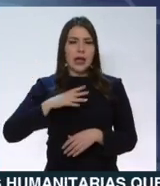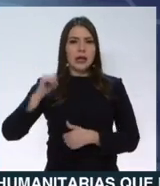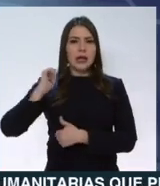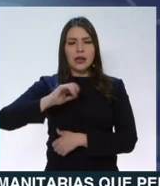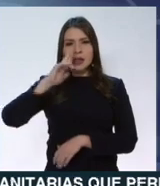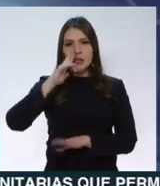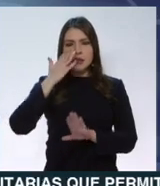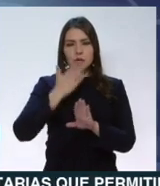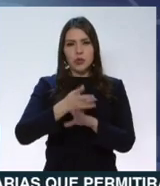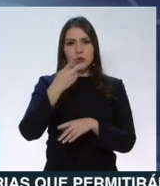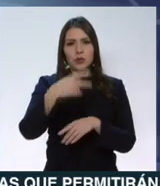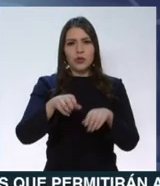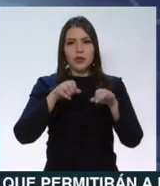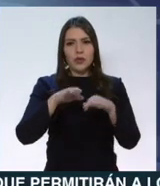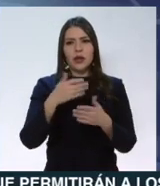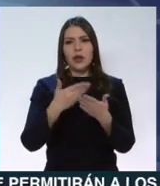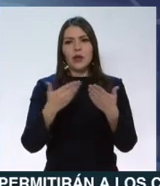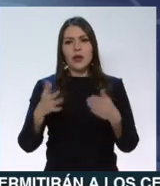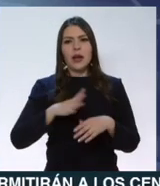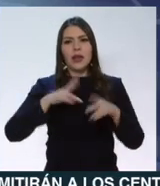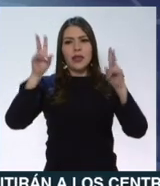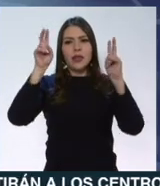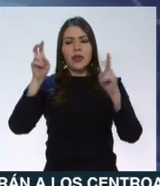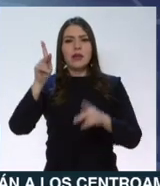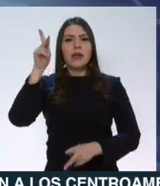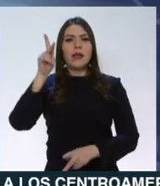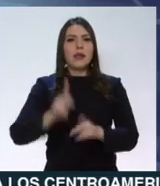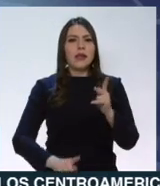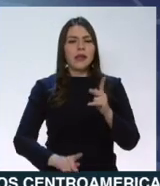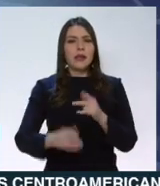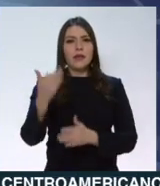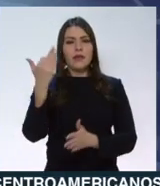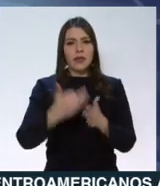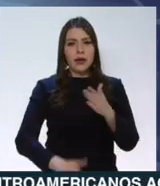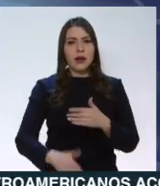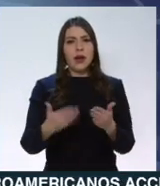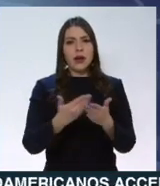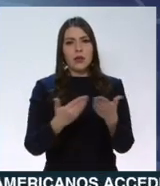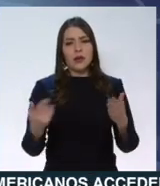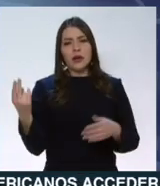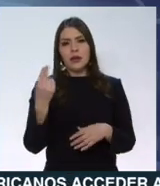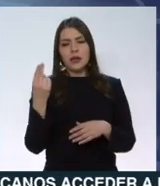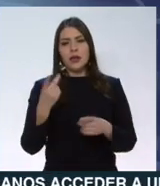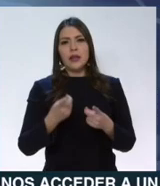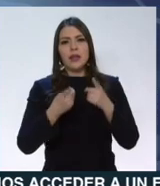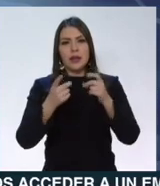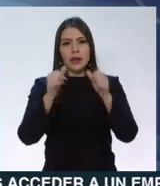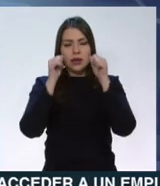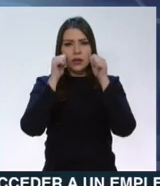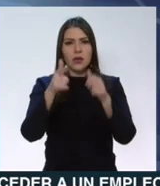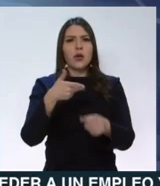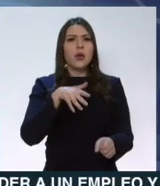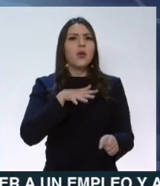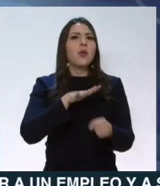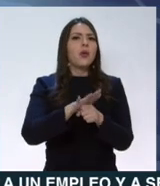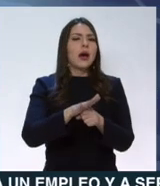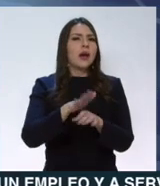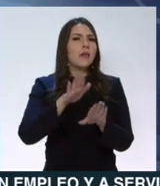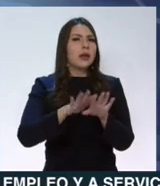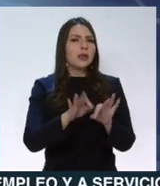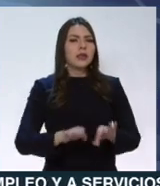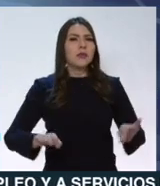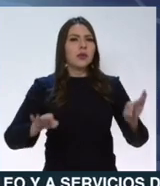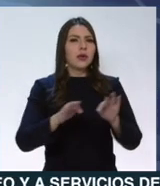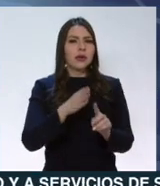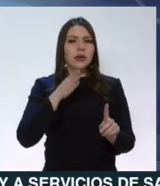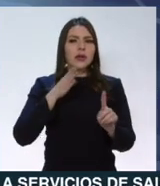encargado de despacho y hay temas pendientes que se quedaron ya en el tintero y que hoy tendrían que estarse atendiendo. ¿Cuáles serán las prioridades que